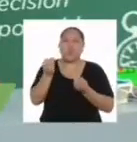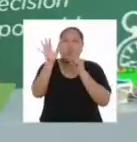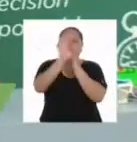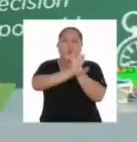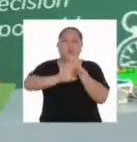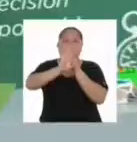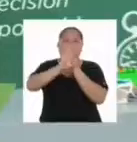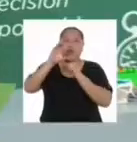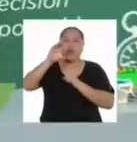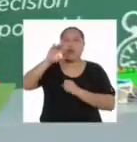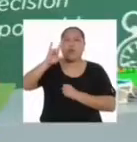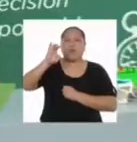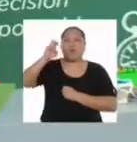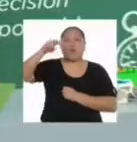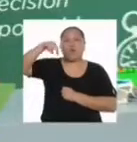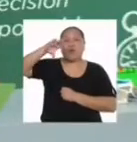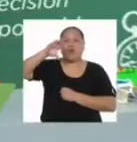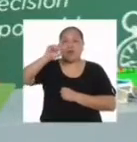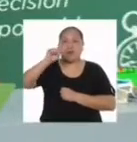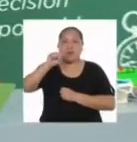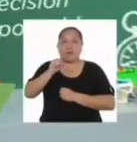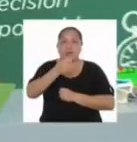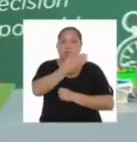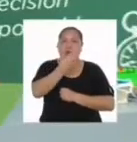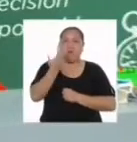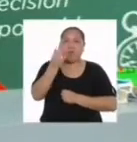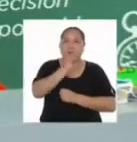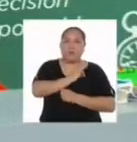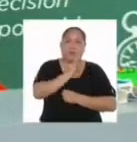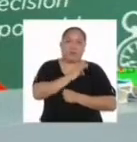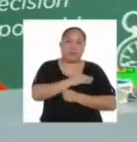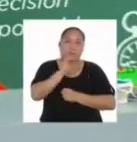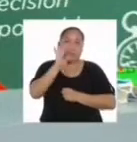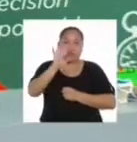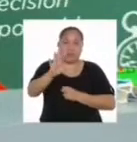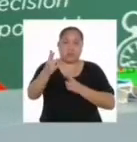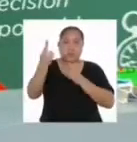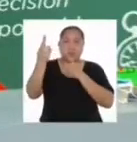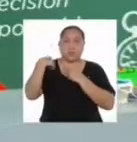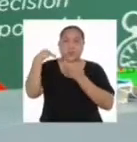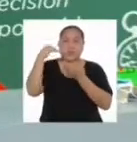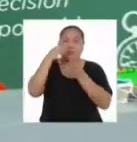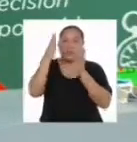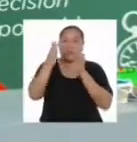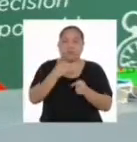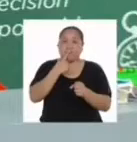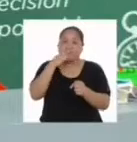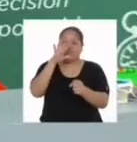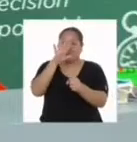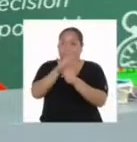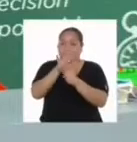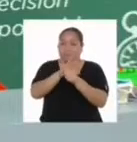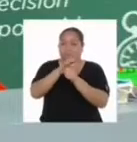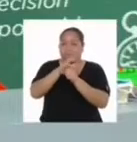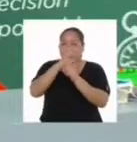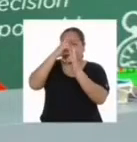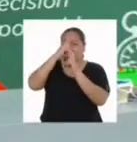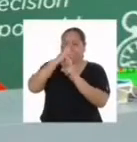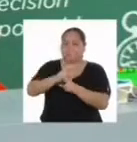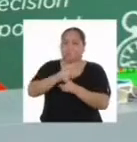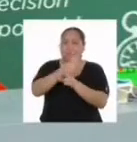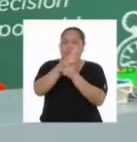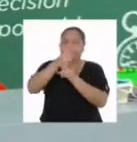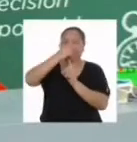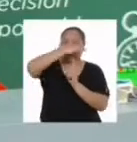podemos proteger las cuencas y así mejorar su aprovechamiento? Desde tu rol de estudiante comprometida y comprometido con el ambiente,